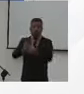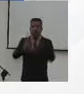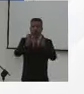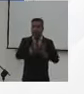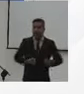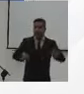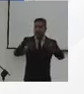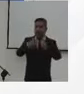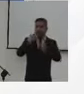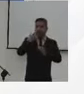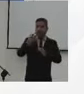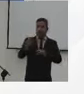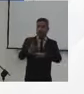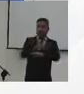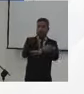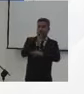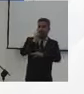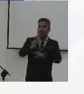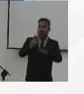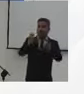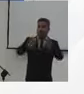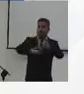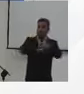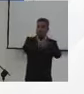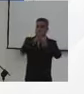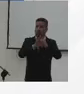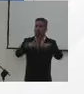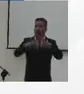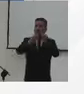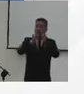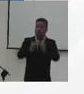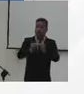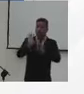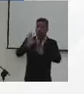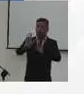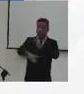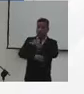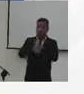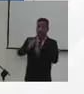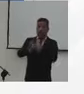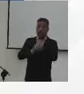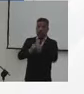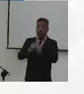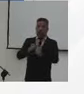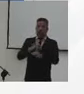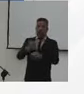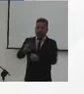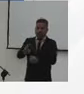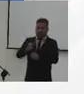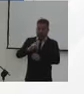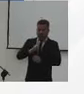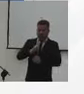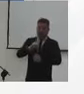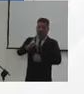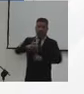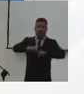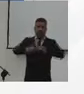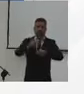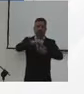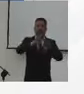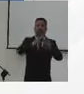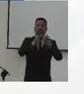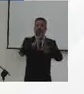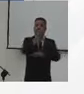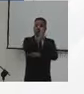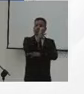vuelve prioritario. Lo hemos visto durante la pandemia, como el Ministerio del Deporte ha tomado ese gran liderazgo en